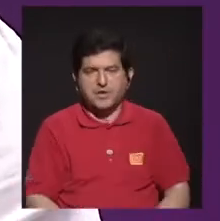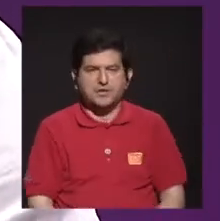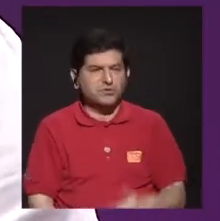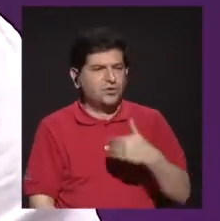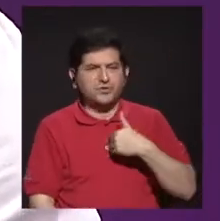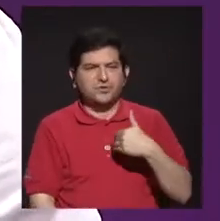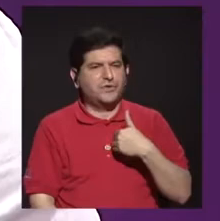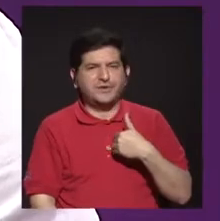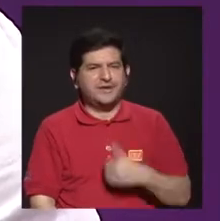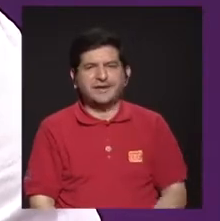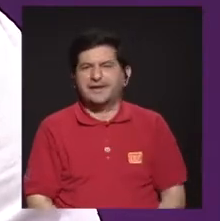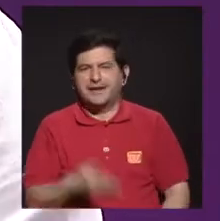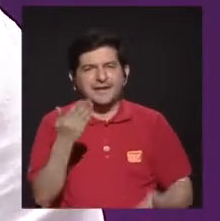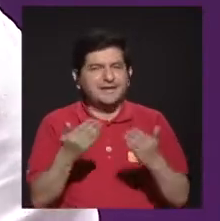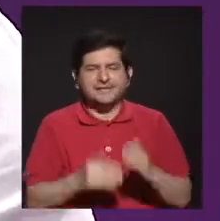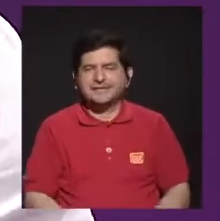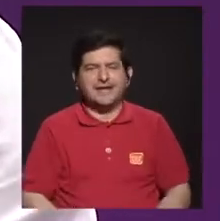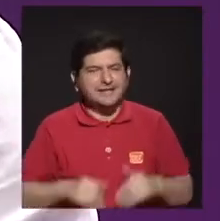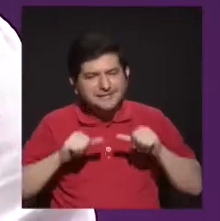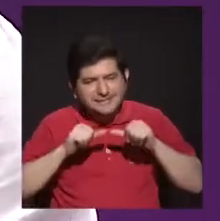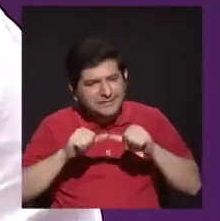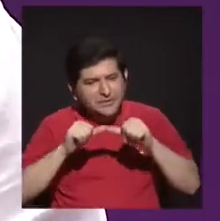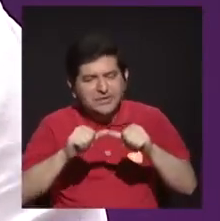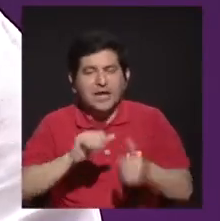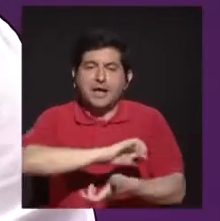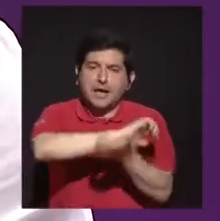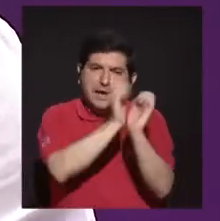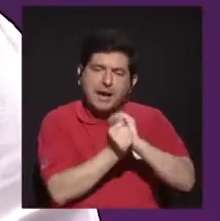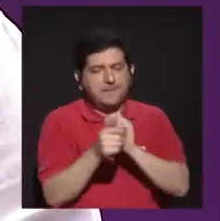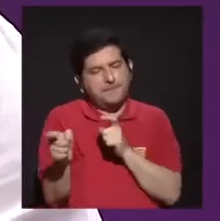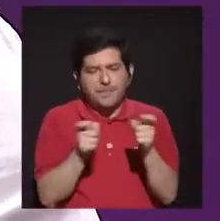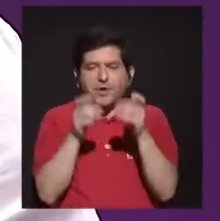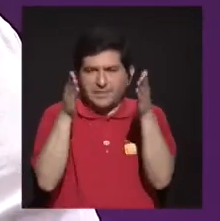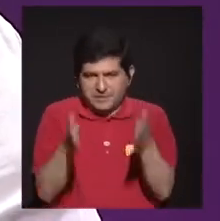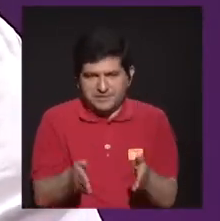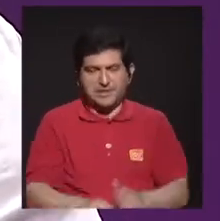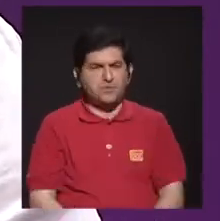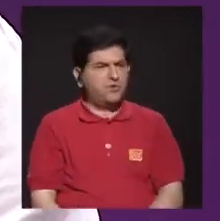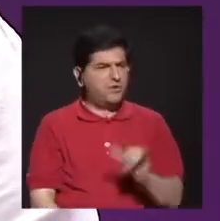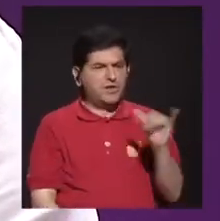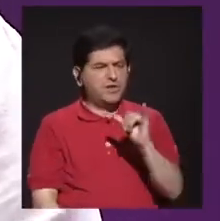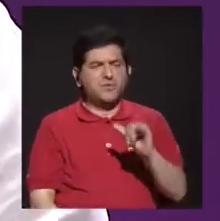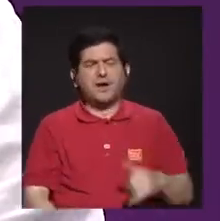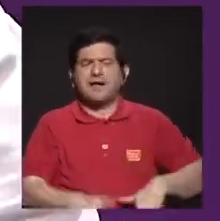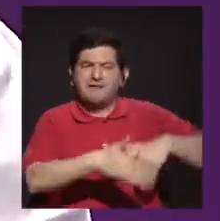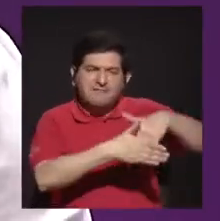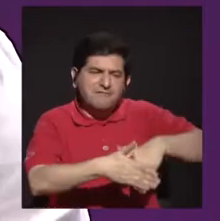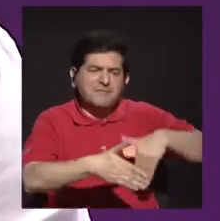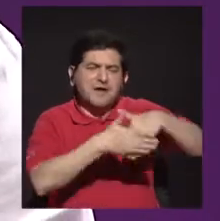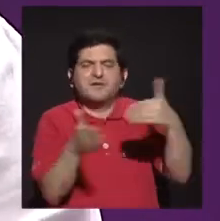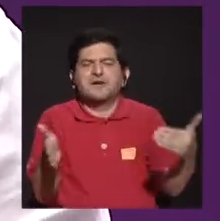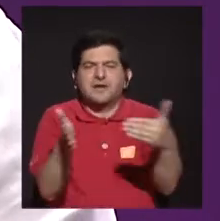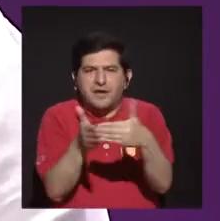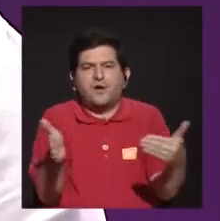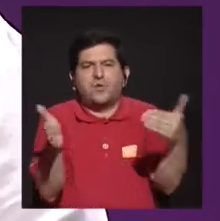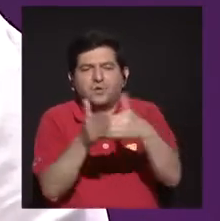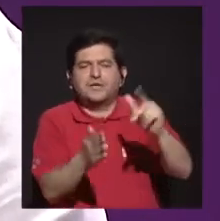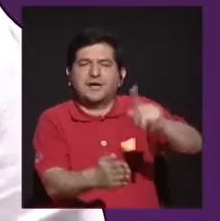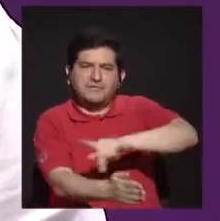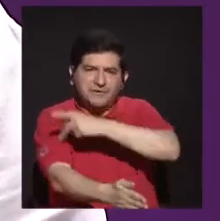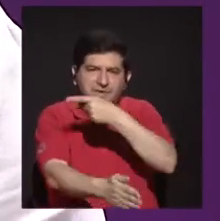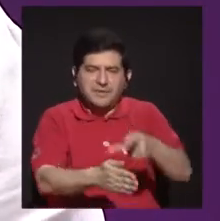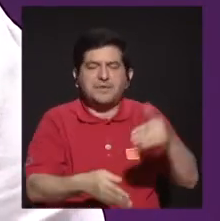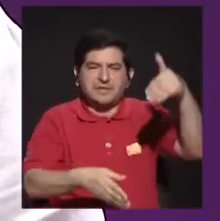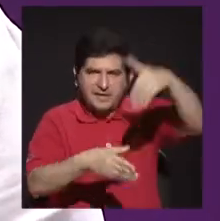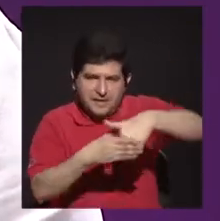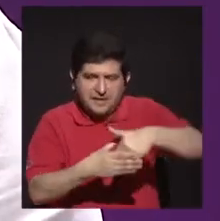mucha vida, hubo cambio de administración, entonces igual hubo dificultades para nuevamente meter la poesía